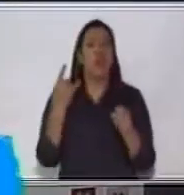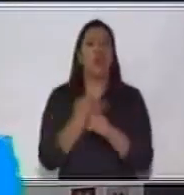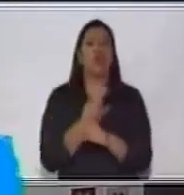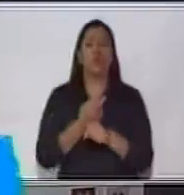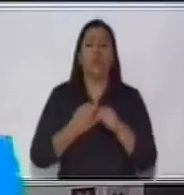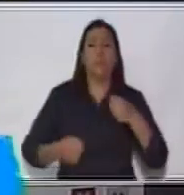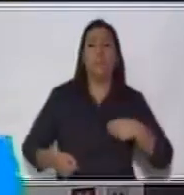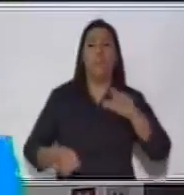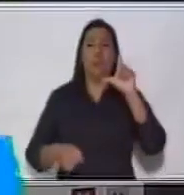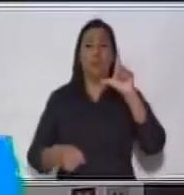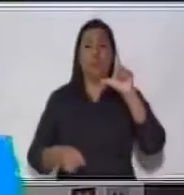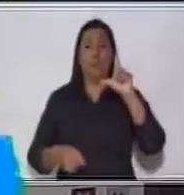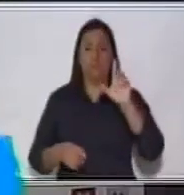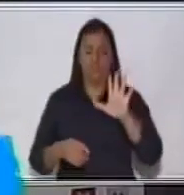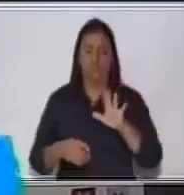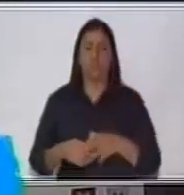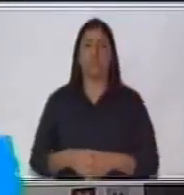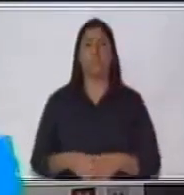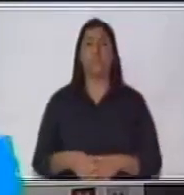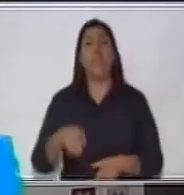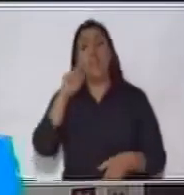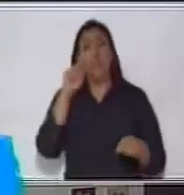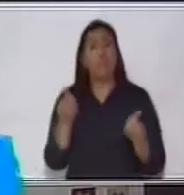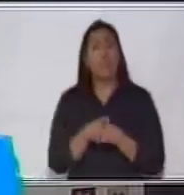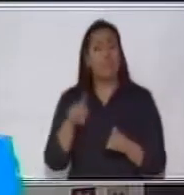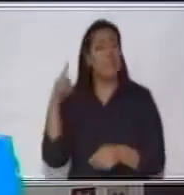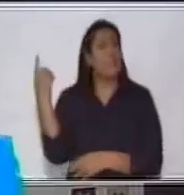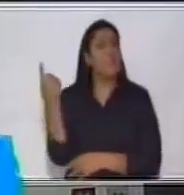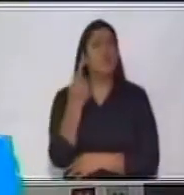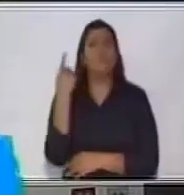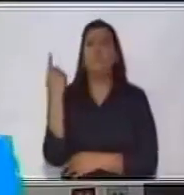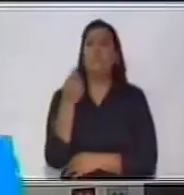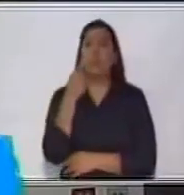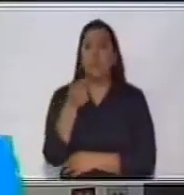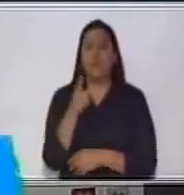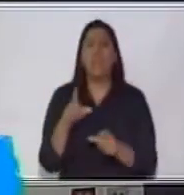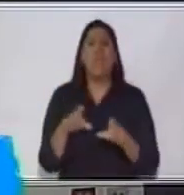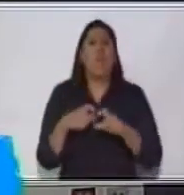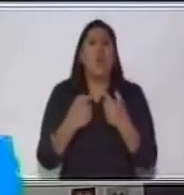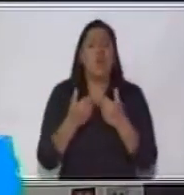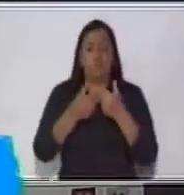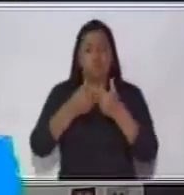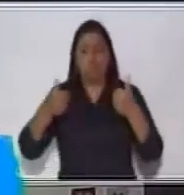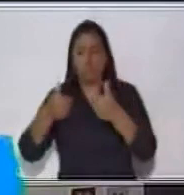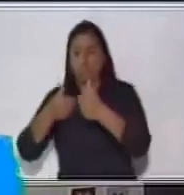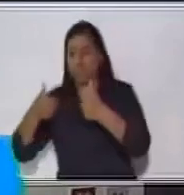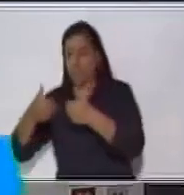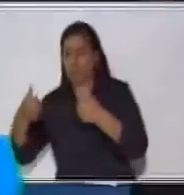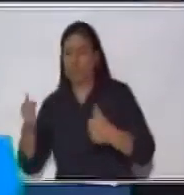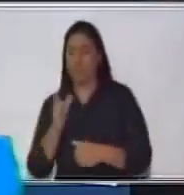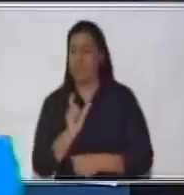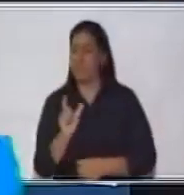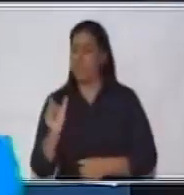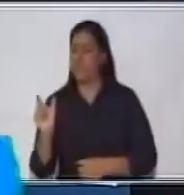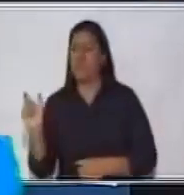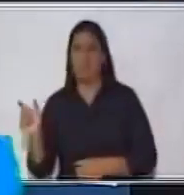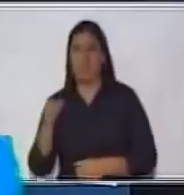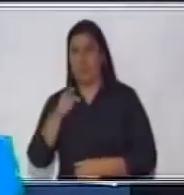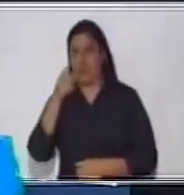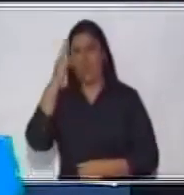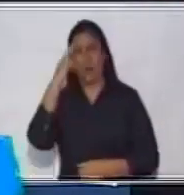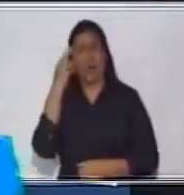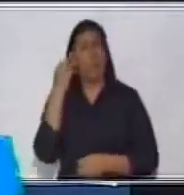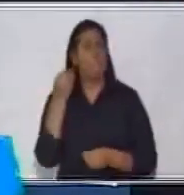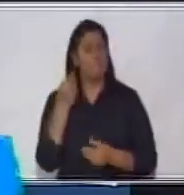dígrafo. También algo importante es la separación de sílabas. Recuérdate que muchas veces estamos escribiendo y no